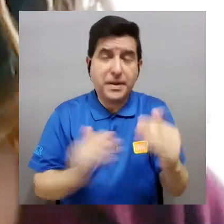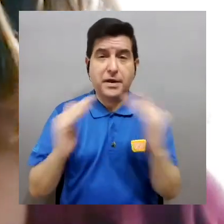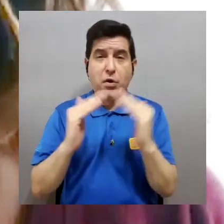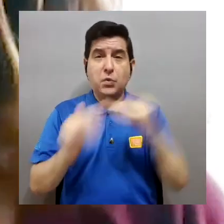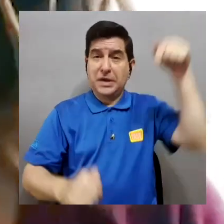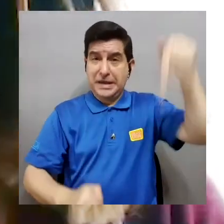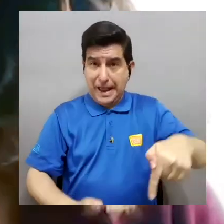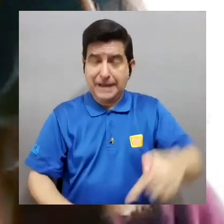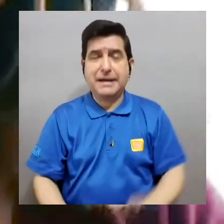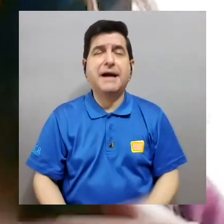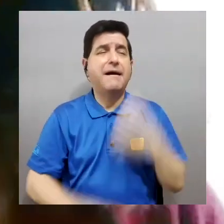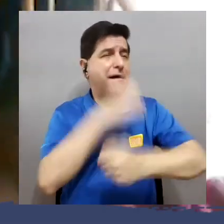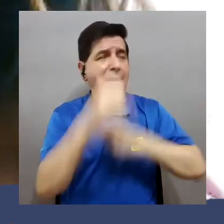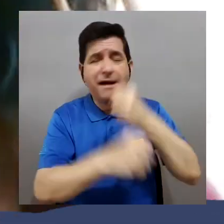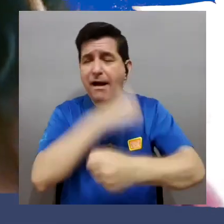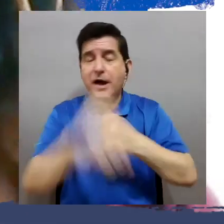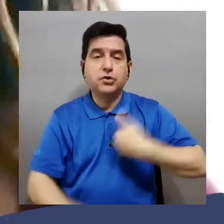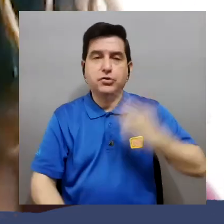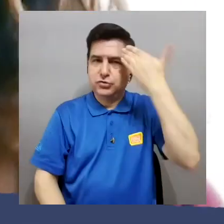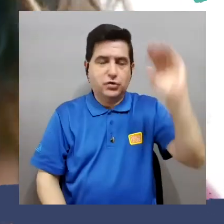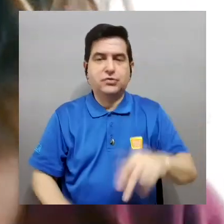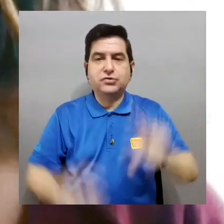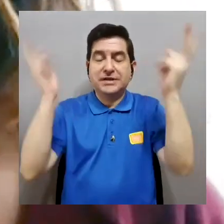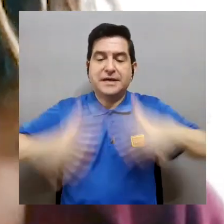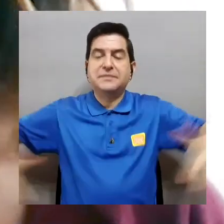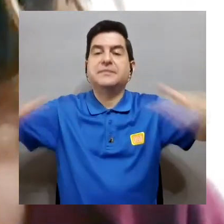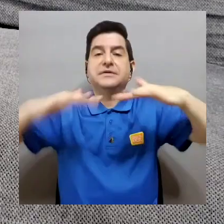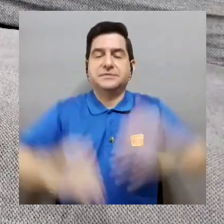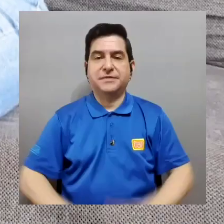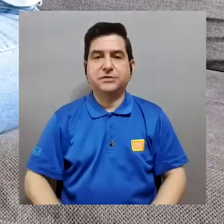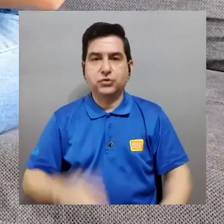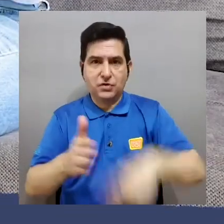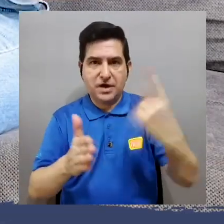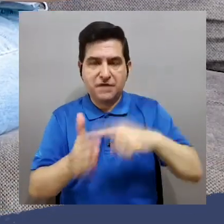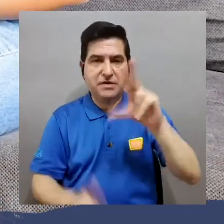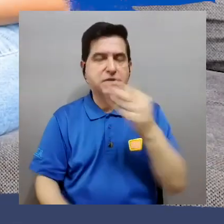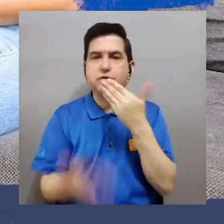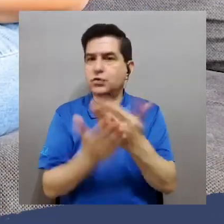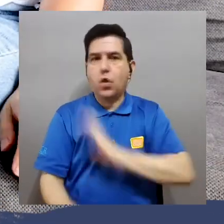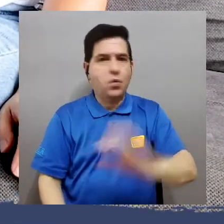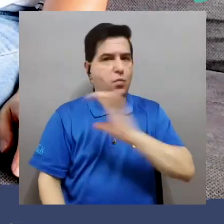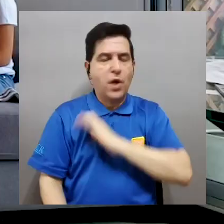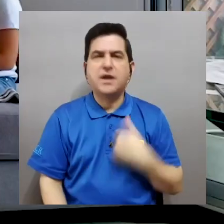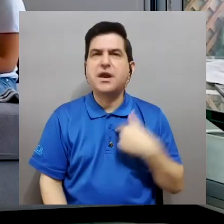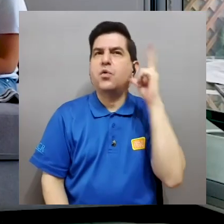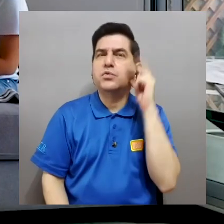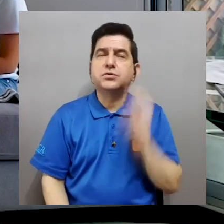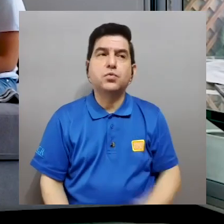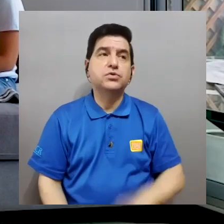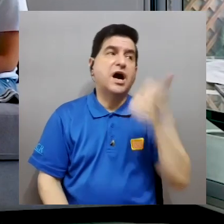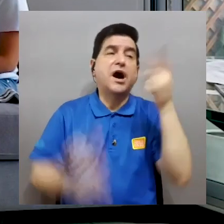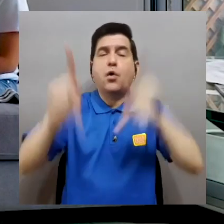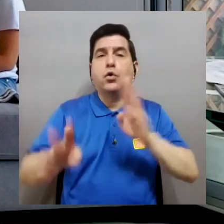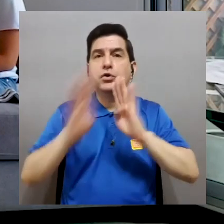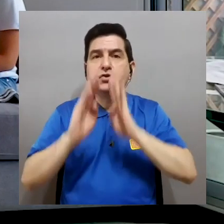o vivir acá por muchos años, no sé si lo haría por el tema de espacio. Muchas veces no son tan de buena calidad, entonces no escucho mucho a los